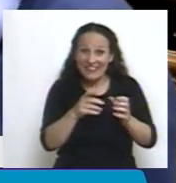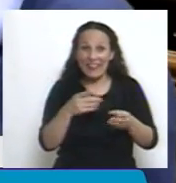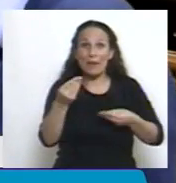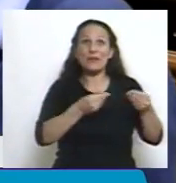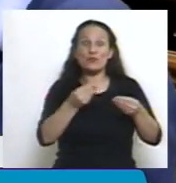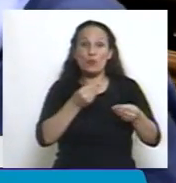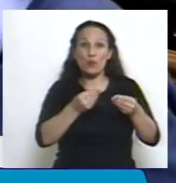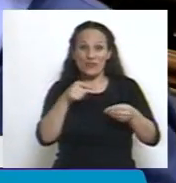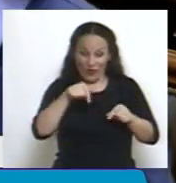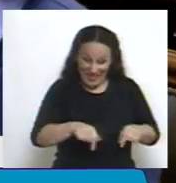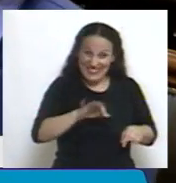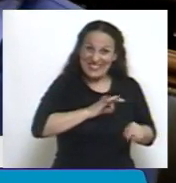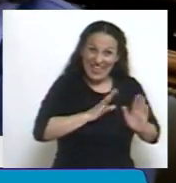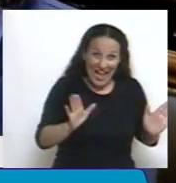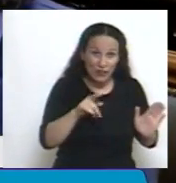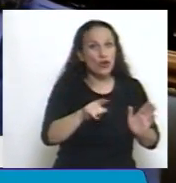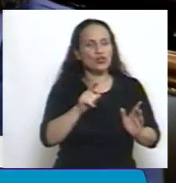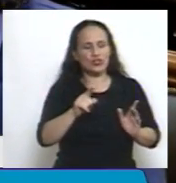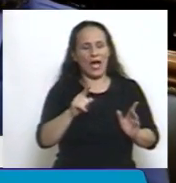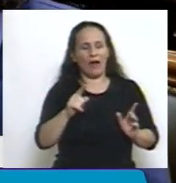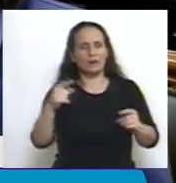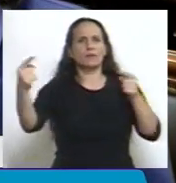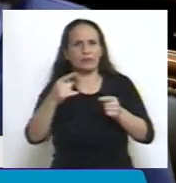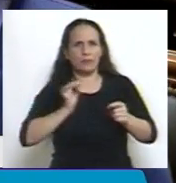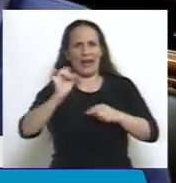presupuesto que estamos ejecutando este año y cómo va a terminar.